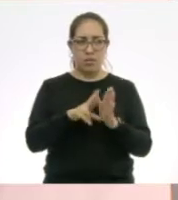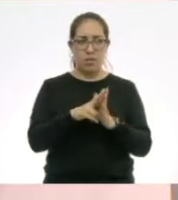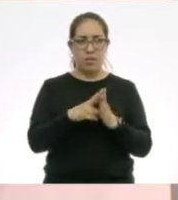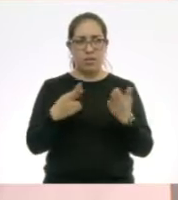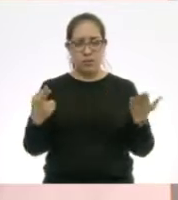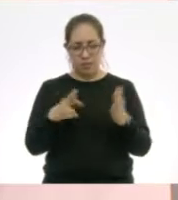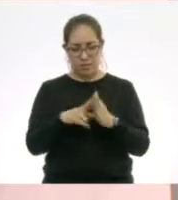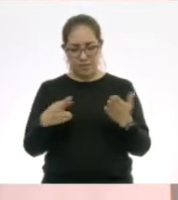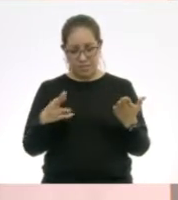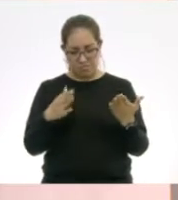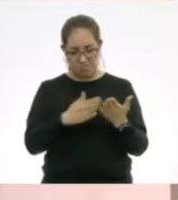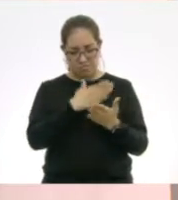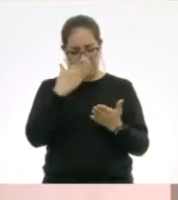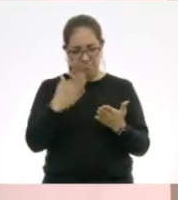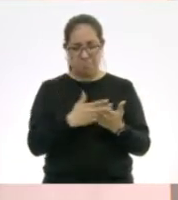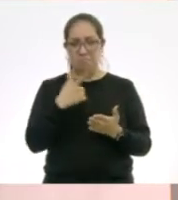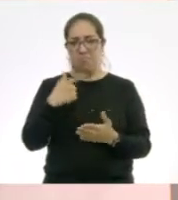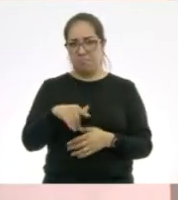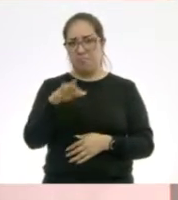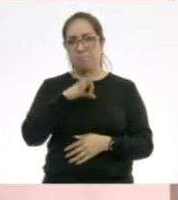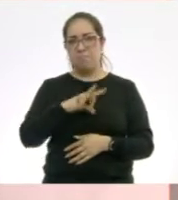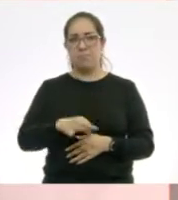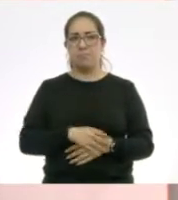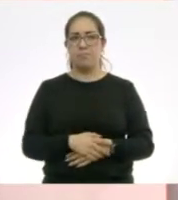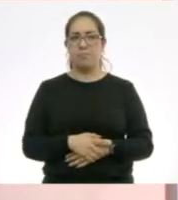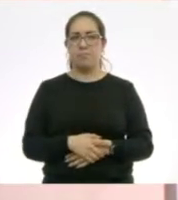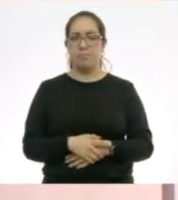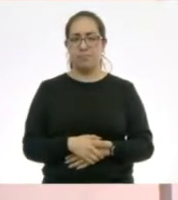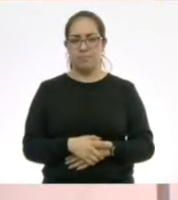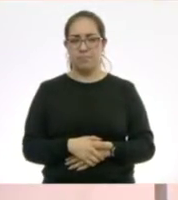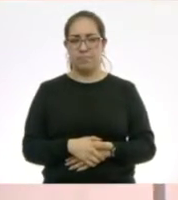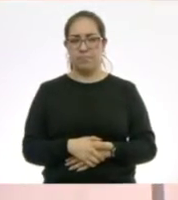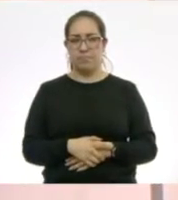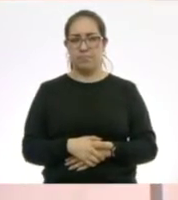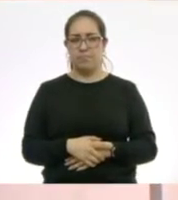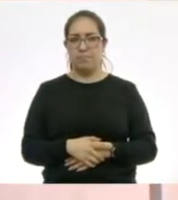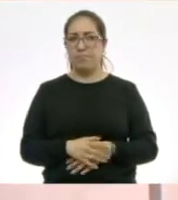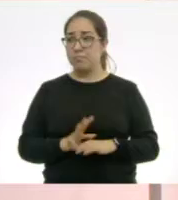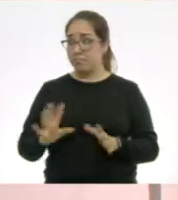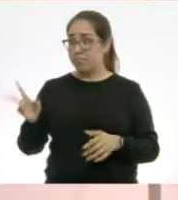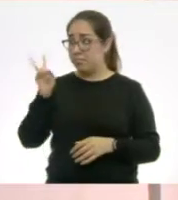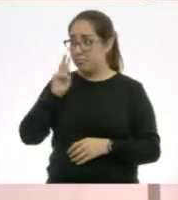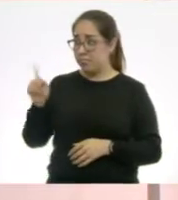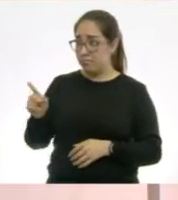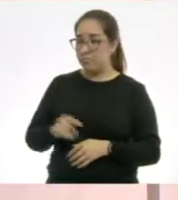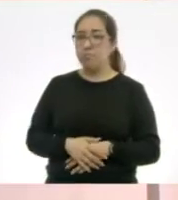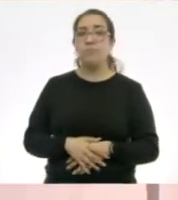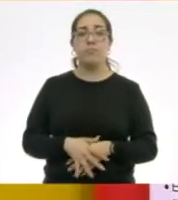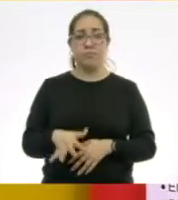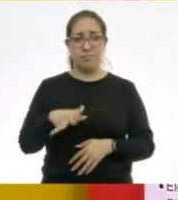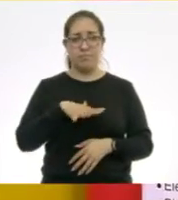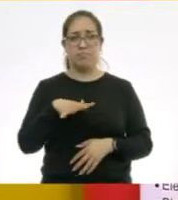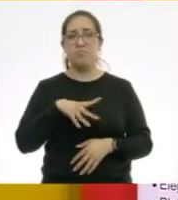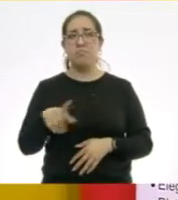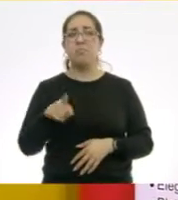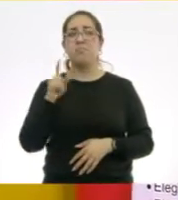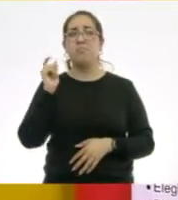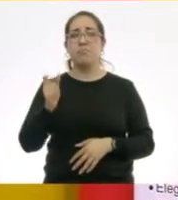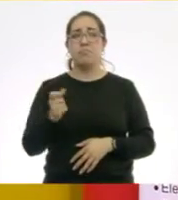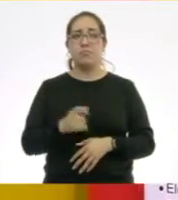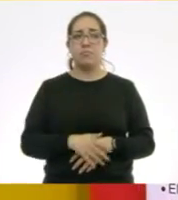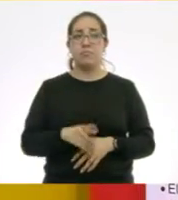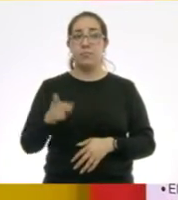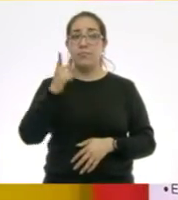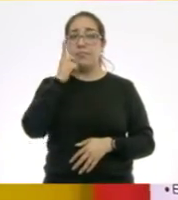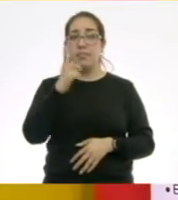las revistas? Ah, sí. Vamos a ver, acá hay otra revista. ¿Sí? ¿Ya encontraste? Ya, ya encontré. A ver, ¿qué fue lo que encontraste? Mire,